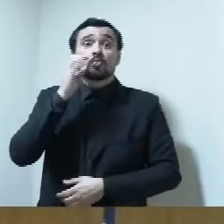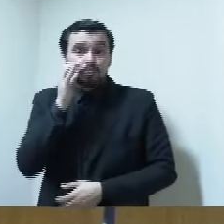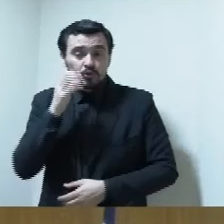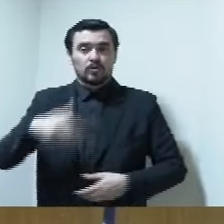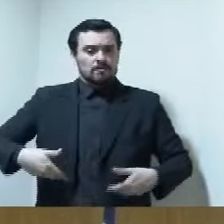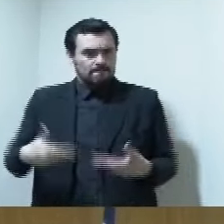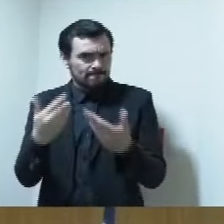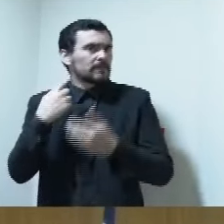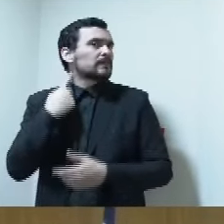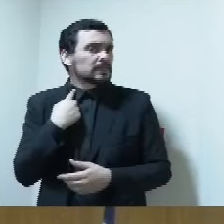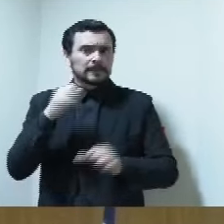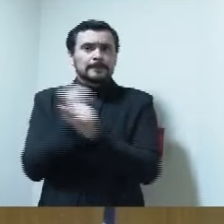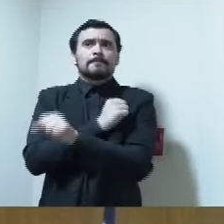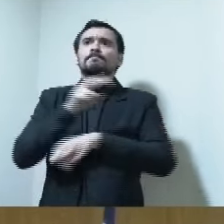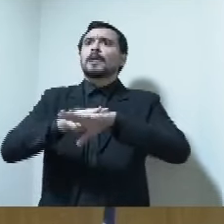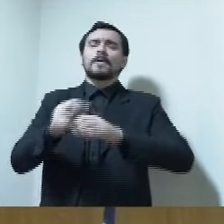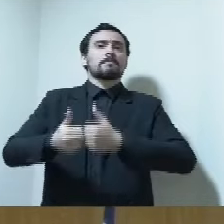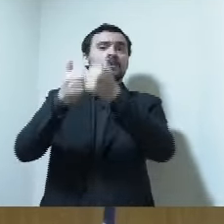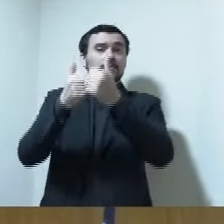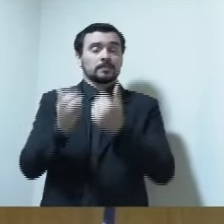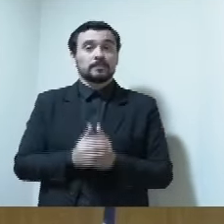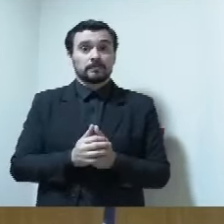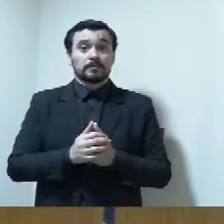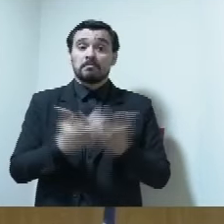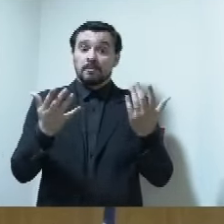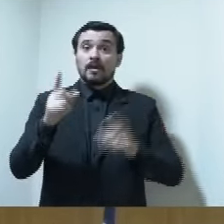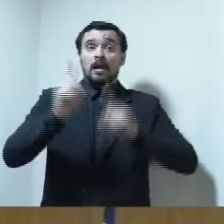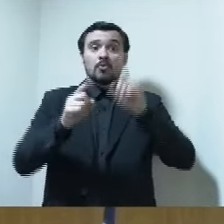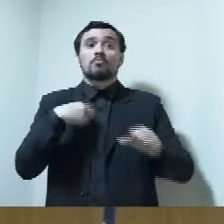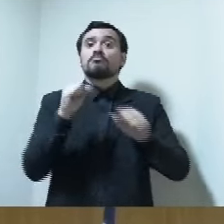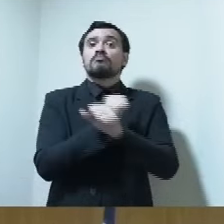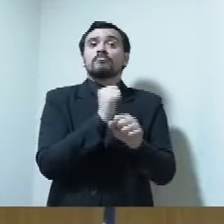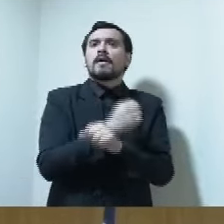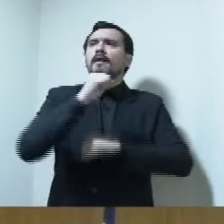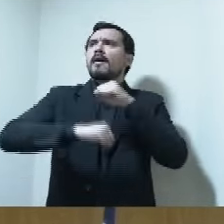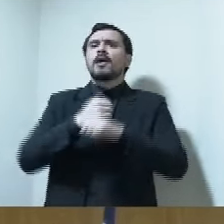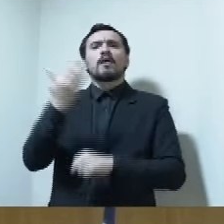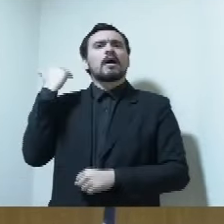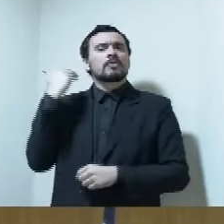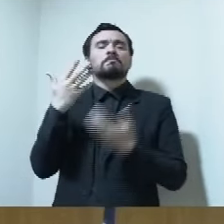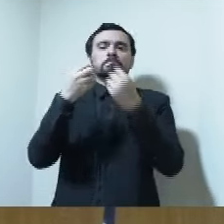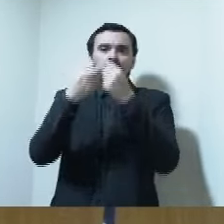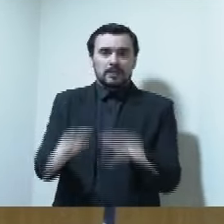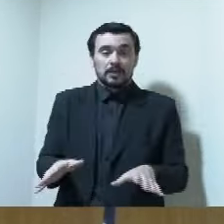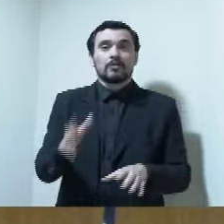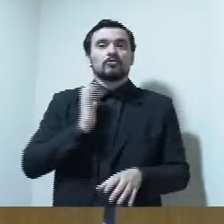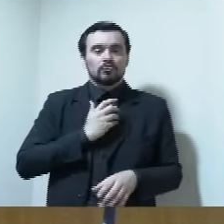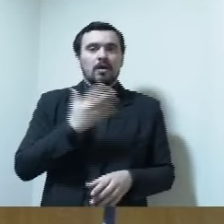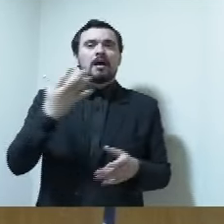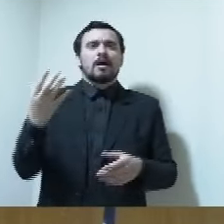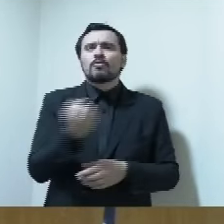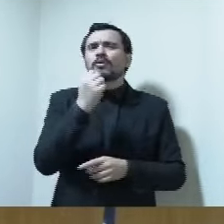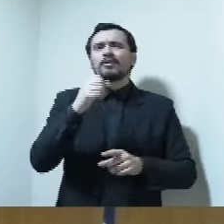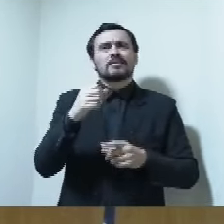entusiasmadas con el desafío de lograr un país mejor. Muchas de las conquistas logradas en años anteriores se perdieron. Encontramos regresiones en